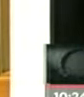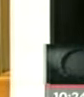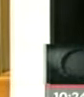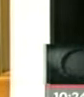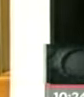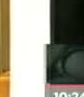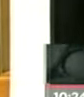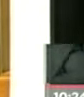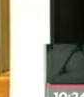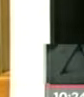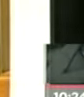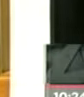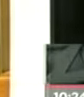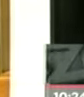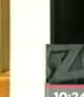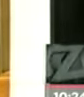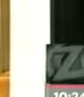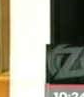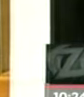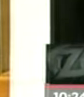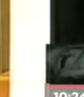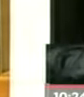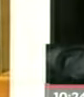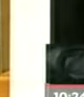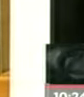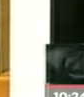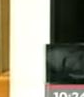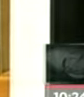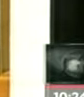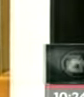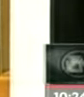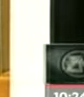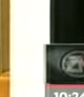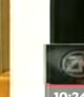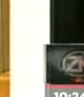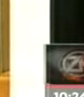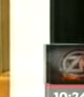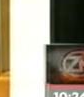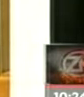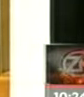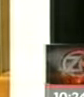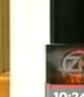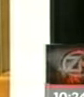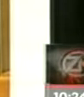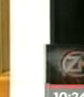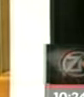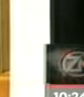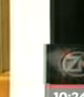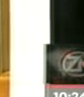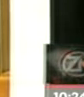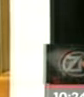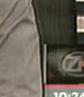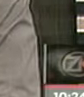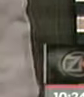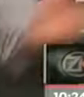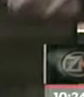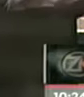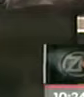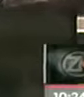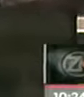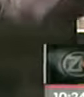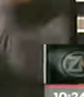opciones militares incluyen ataques cibernéticos. Esto es últimas noticias. Ataques cibernéticos, y bueno, lo que pasó